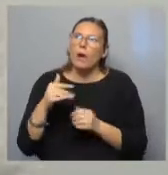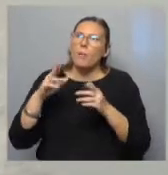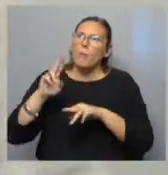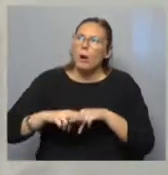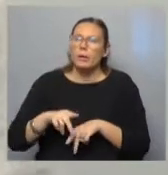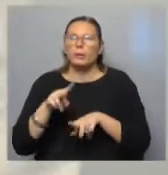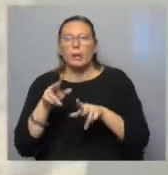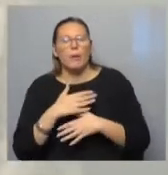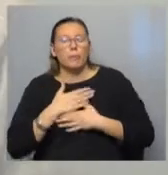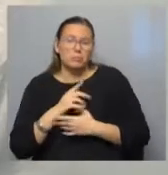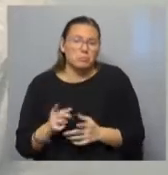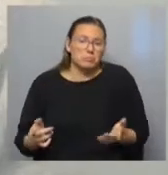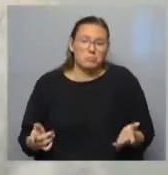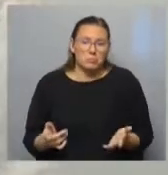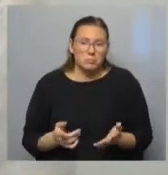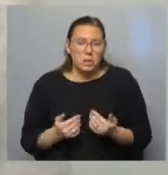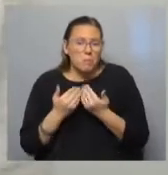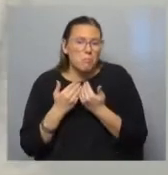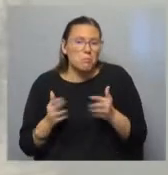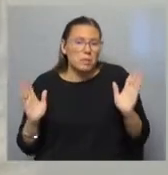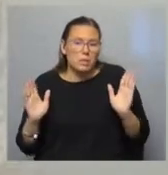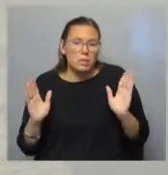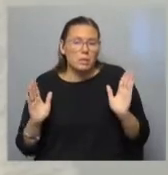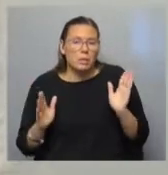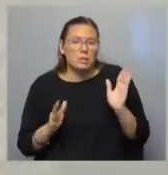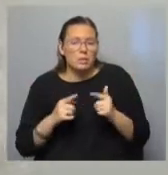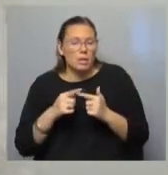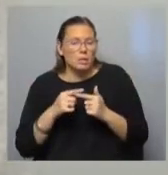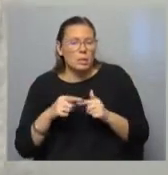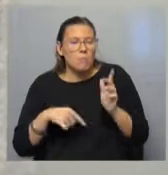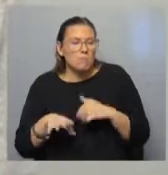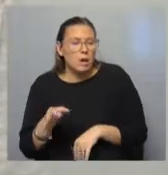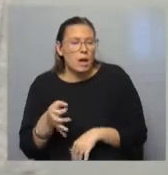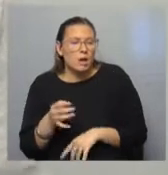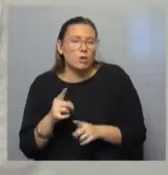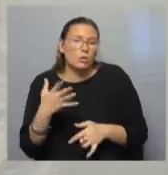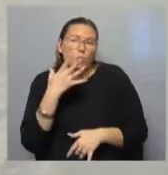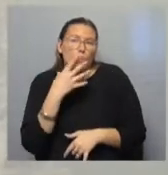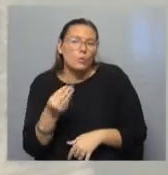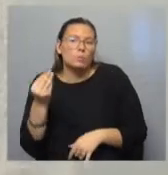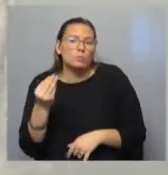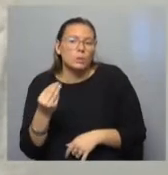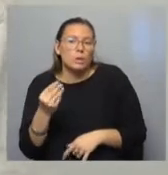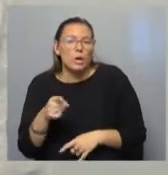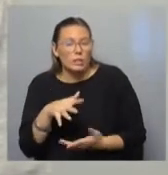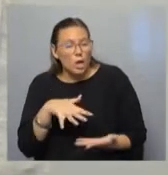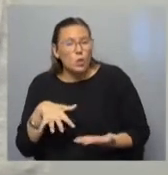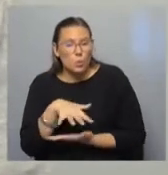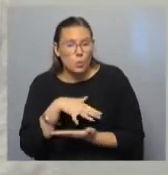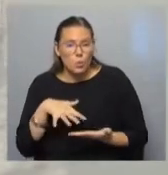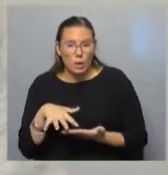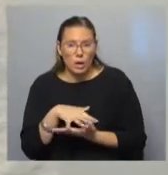amor, sino que uno empieza con cosas más pequeñas que le apasionan. En este caso era el lugar,